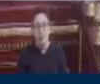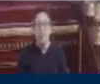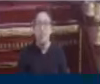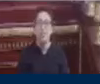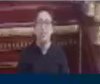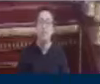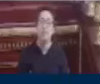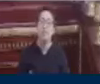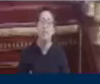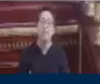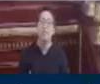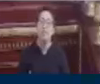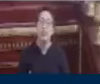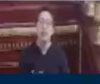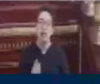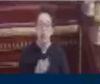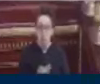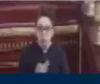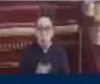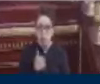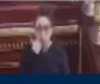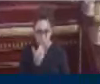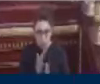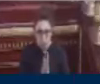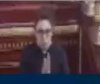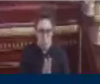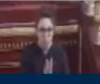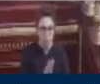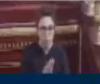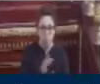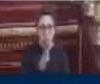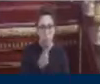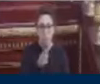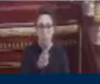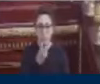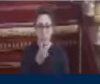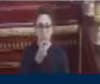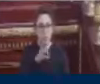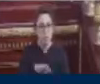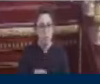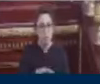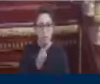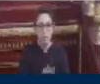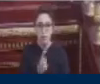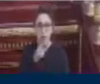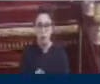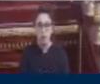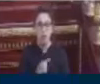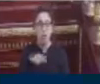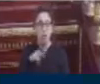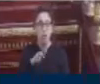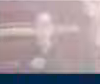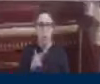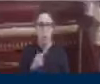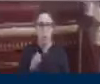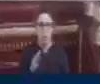Presidente, como es el reglamento, creo que se puede ver votación nominal de este punto, porque por lo menos a mí no me quedó claro el